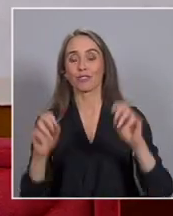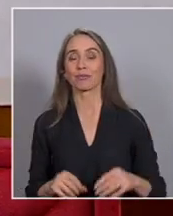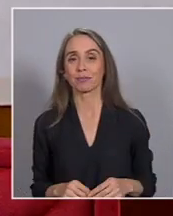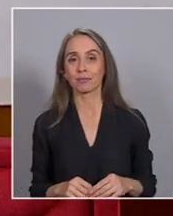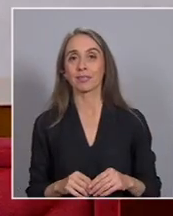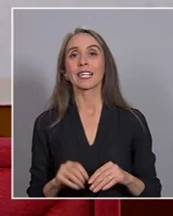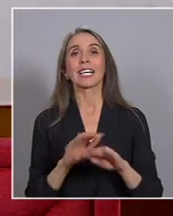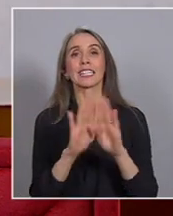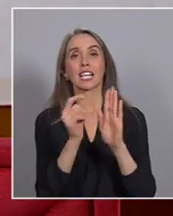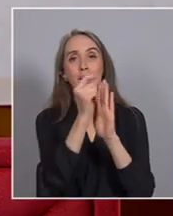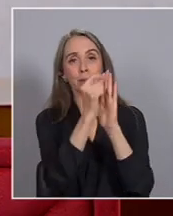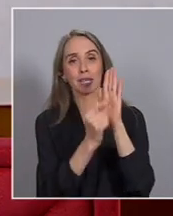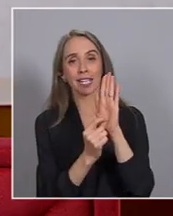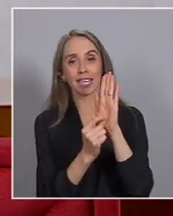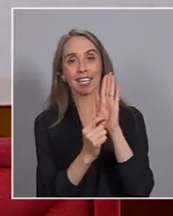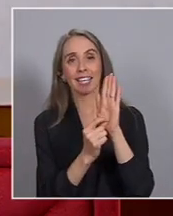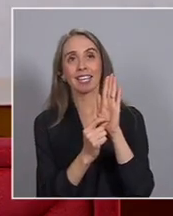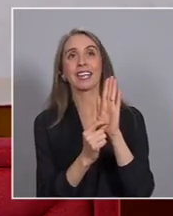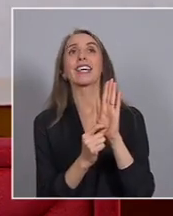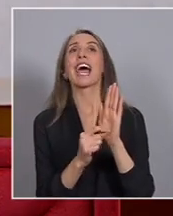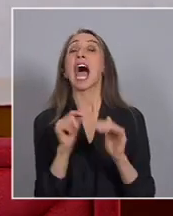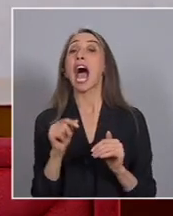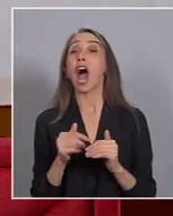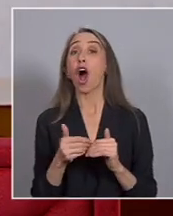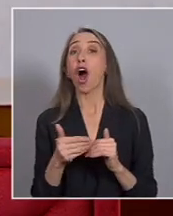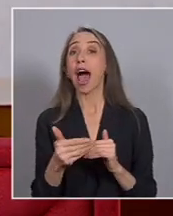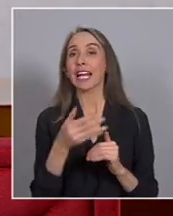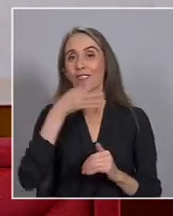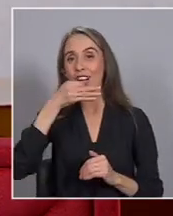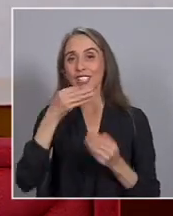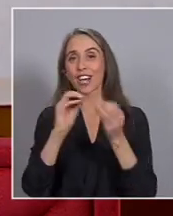He terminado los hitos y viene la conclusión.